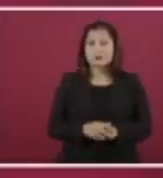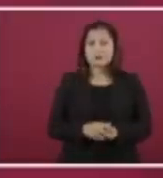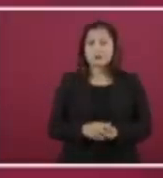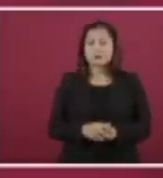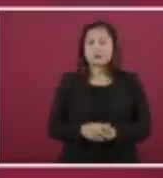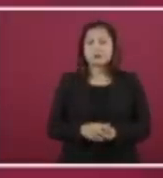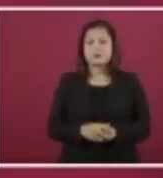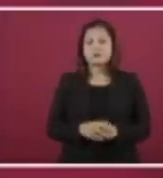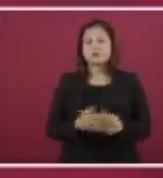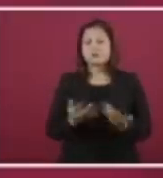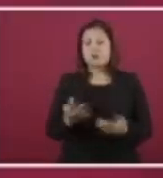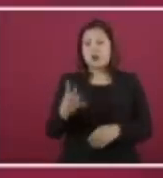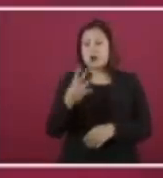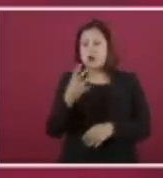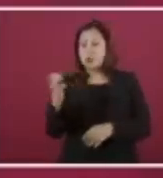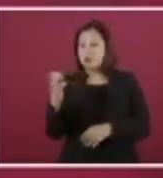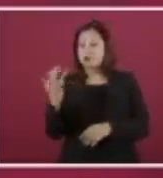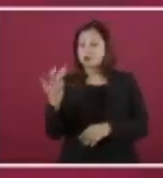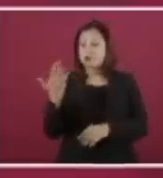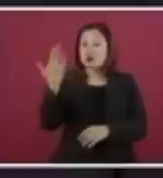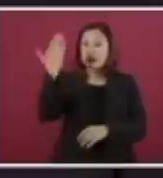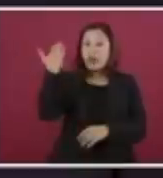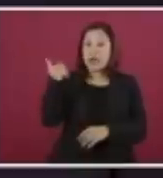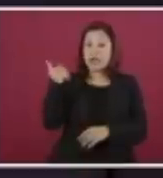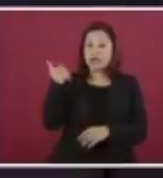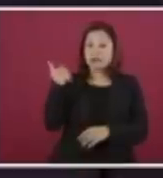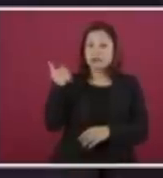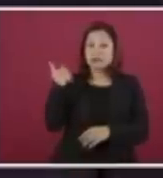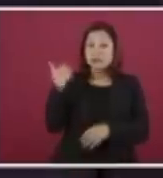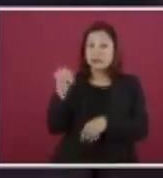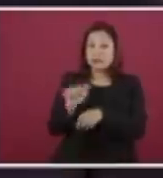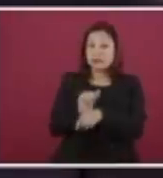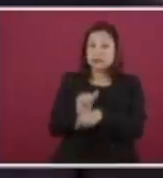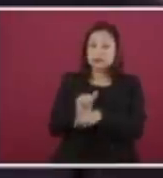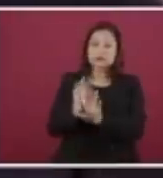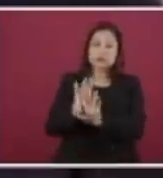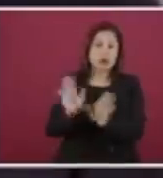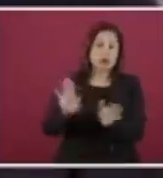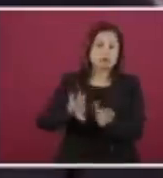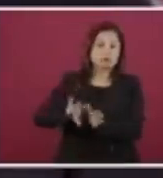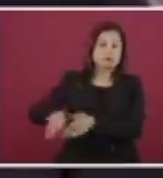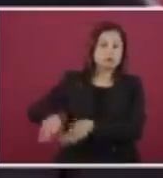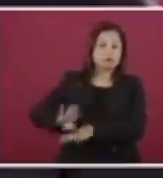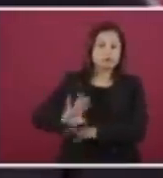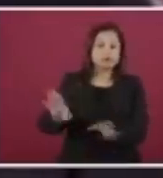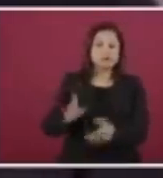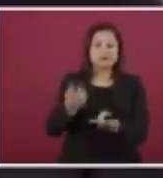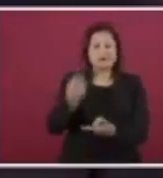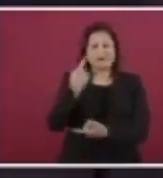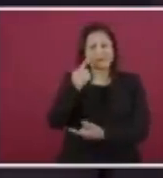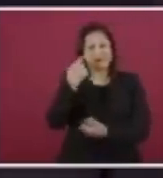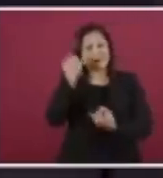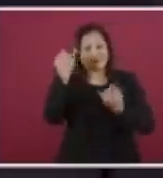Entonces, 450 vehículos menos. Imagínense el ahorro nada más en gasolina.